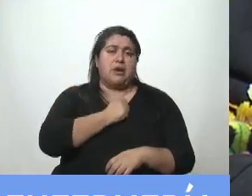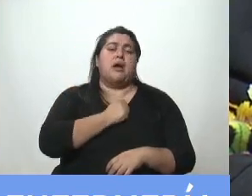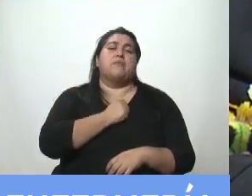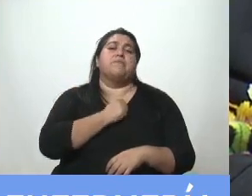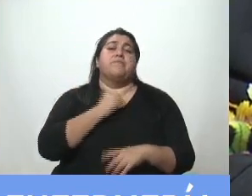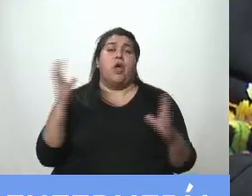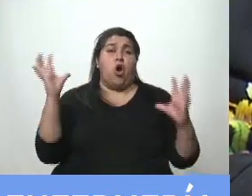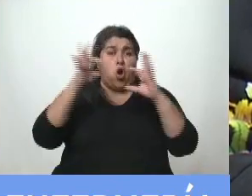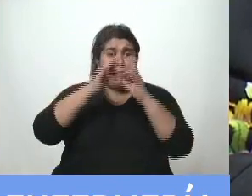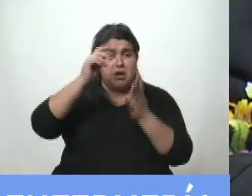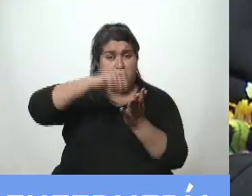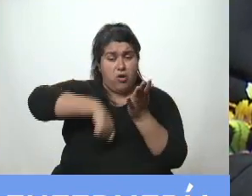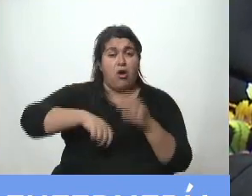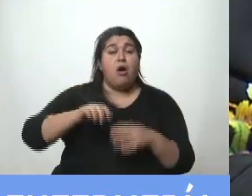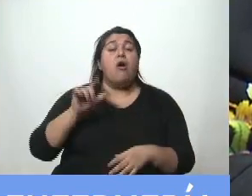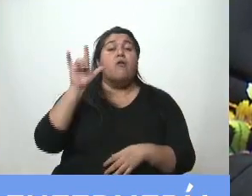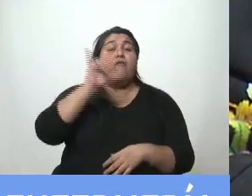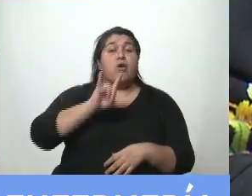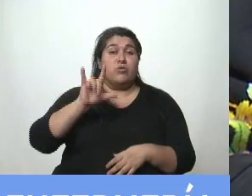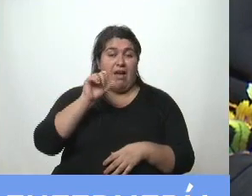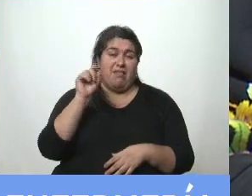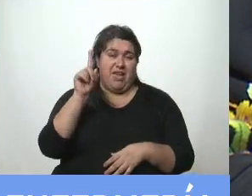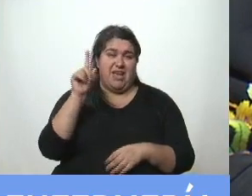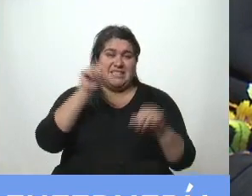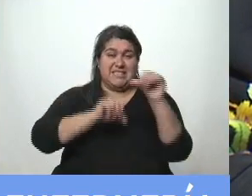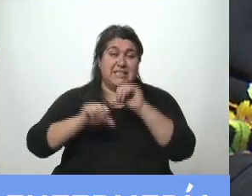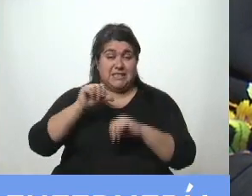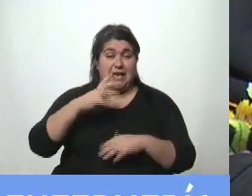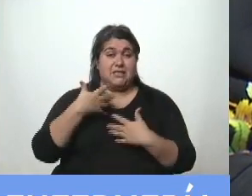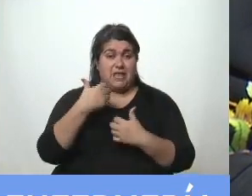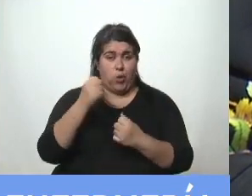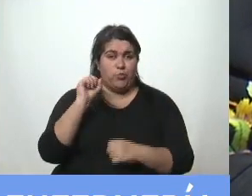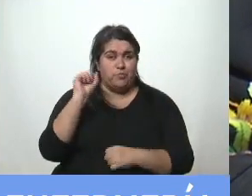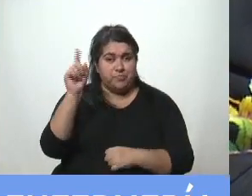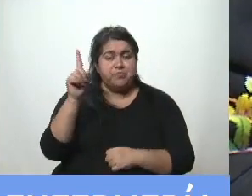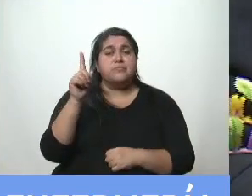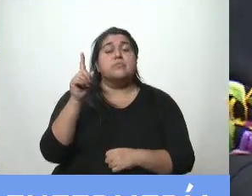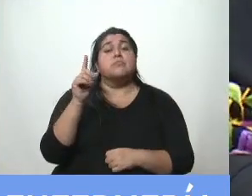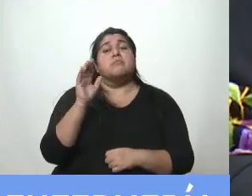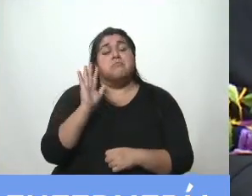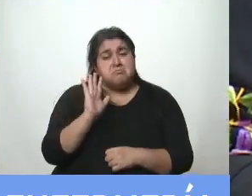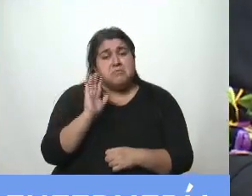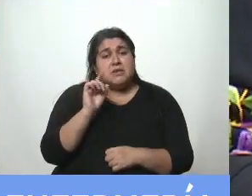convenio con la Facultad de Ciencias de la Salud de la Universidad de Catamarca, mediante el cual